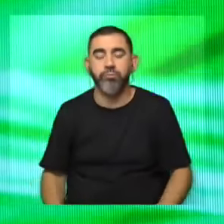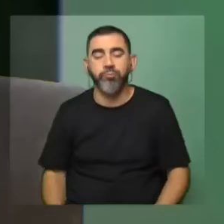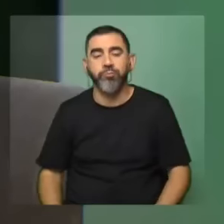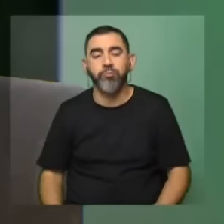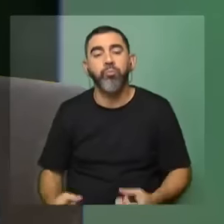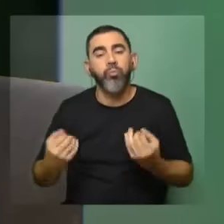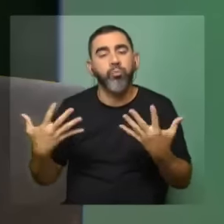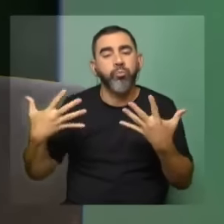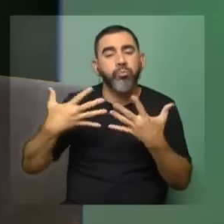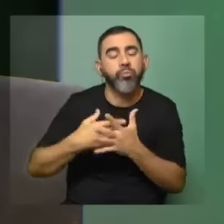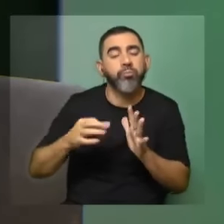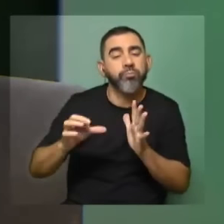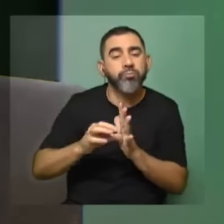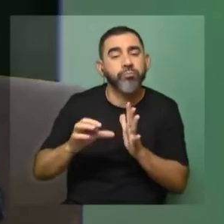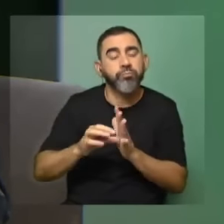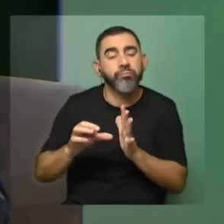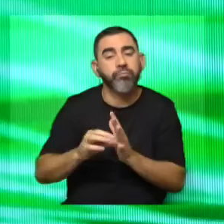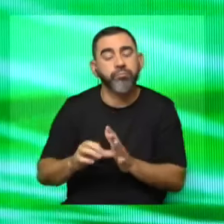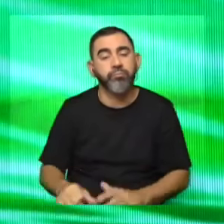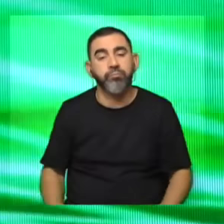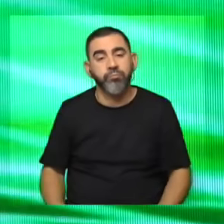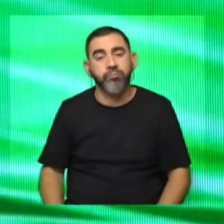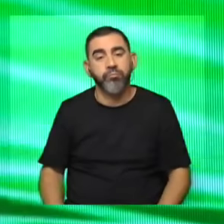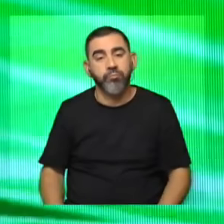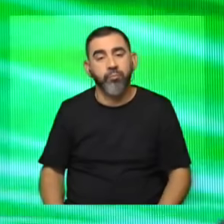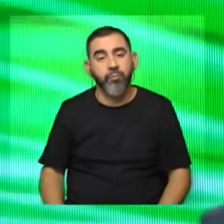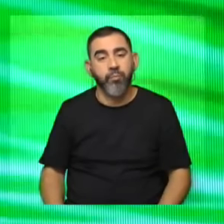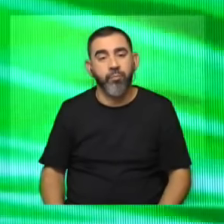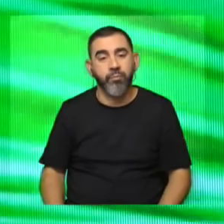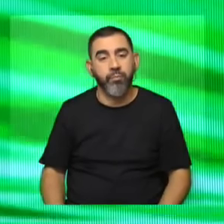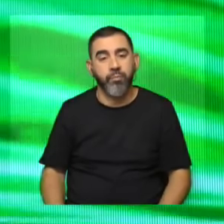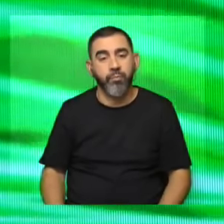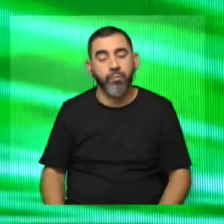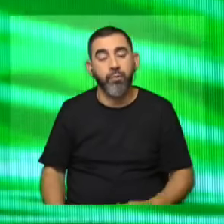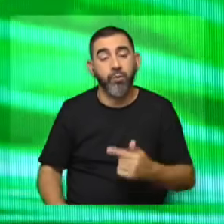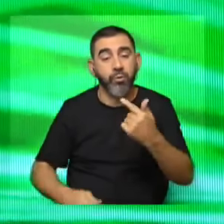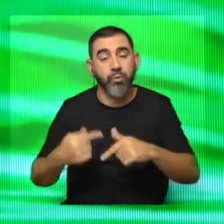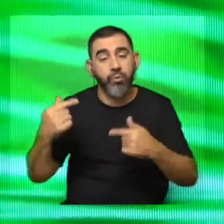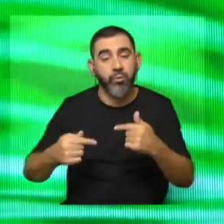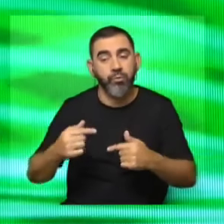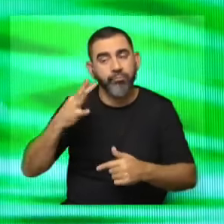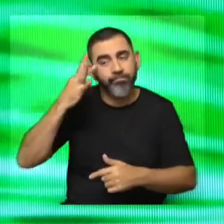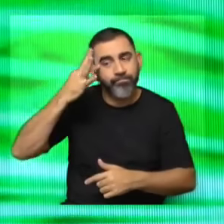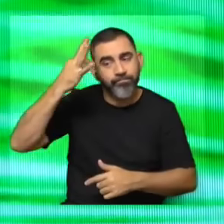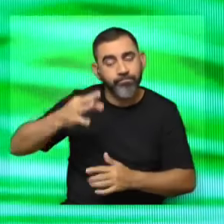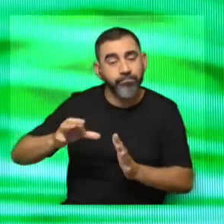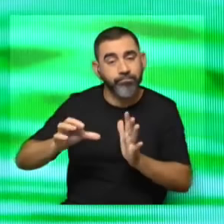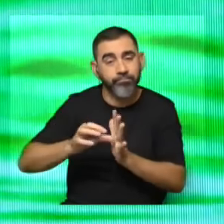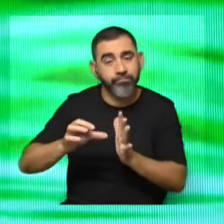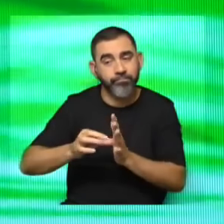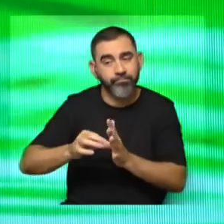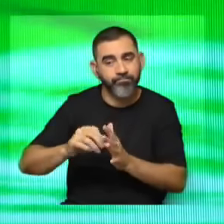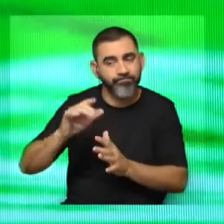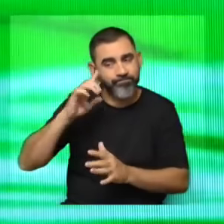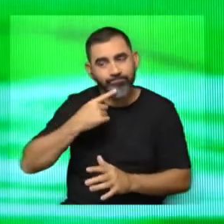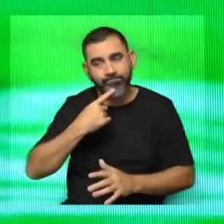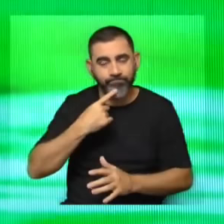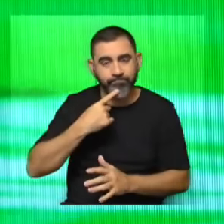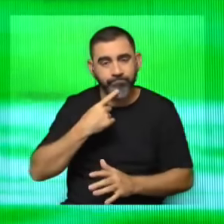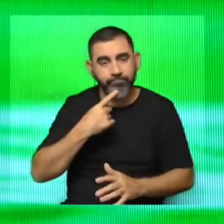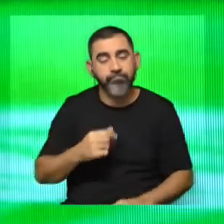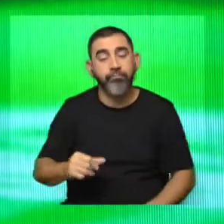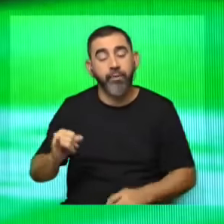afecta esto el sistema y bueno primero todas estas cosas afectan la credibilidad del sistema verdad este